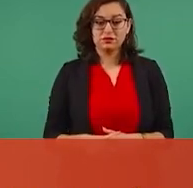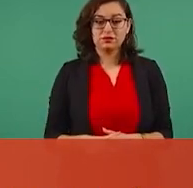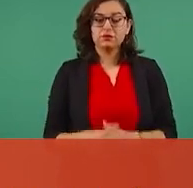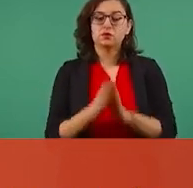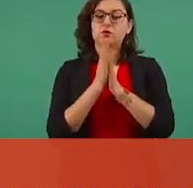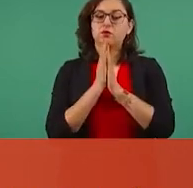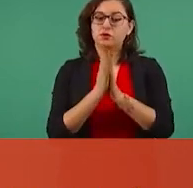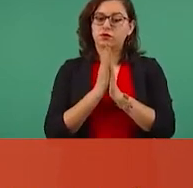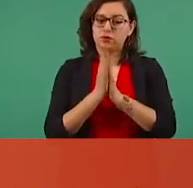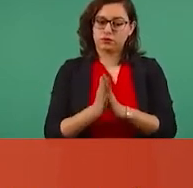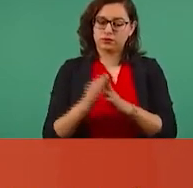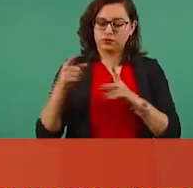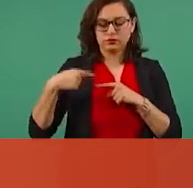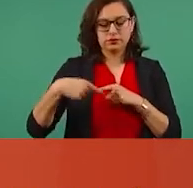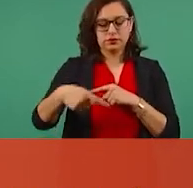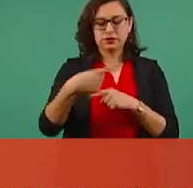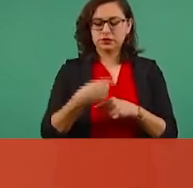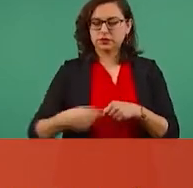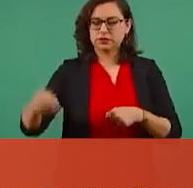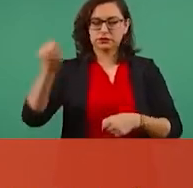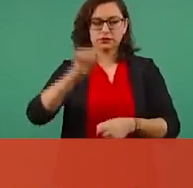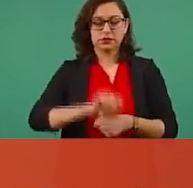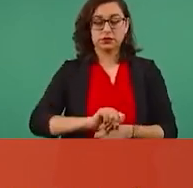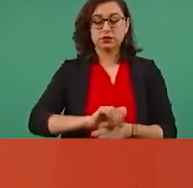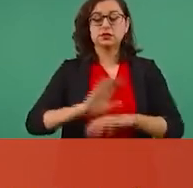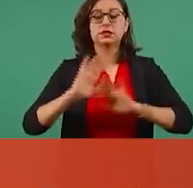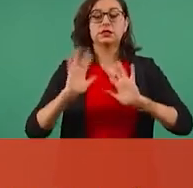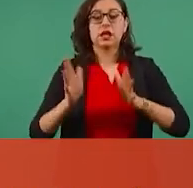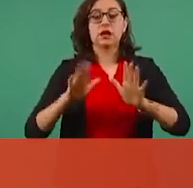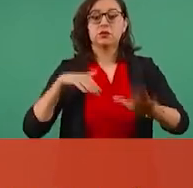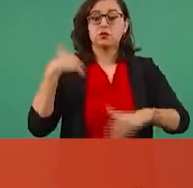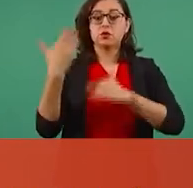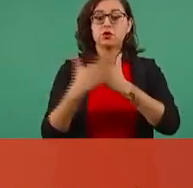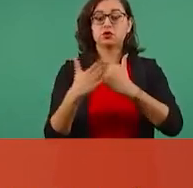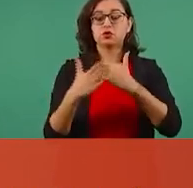Vamos a esperarnos. Ya el lunes